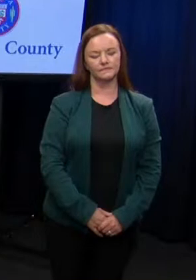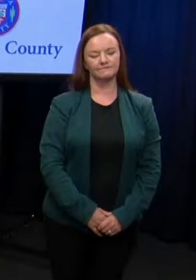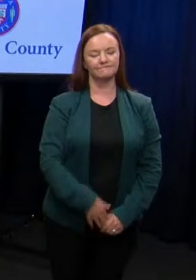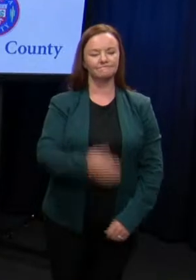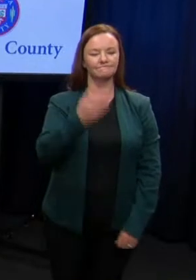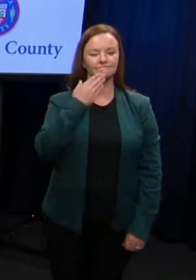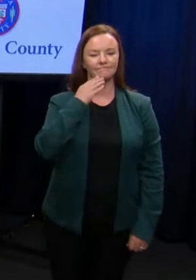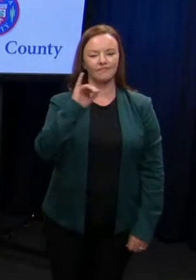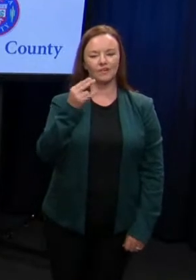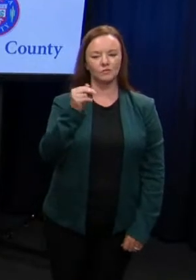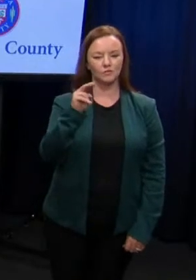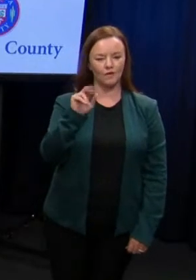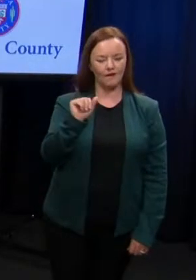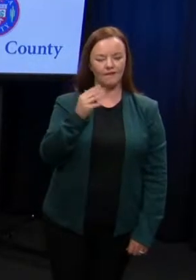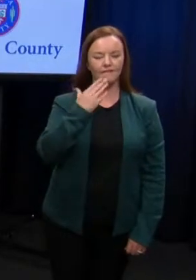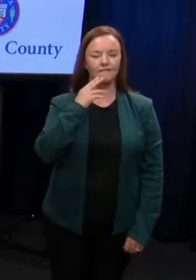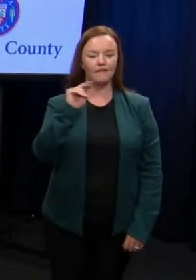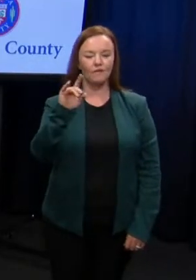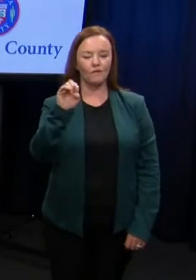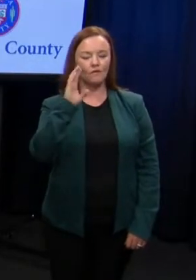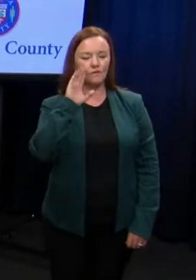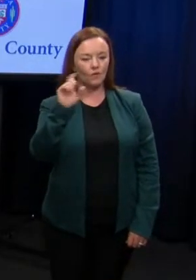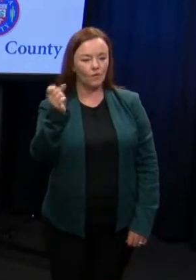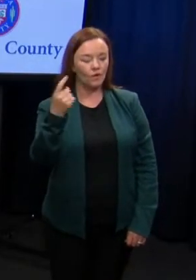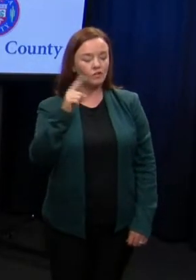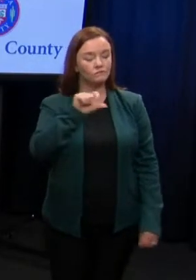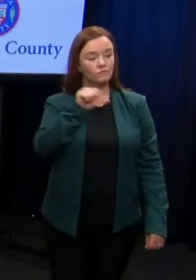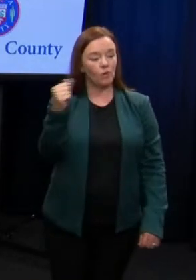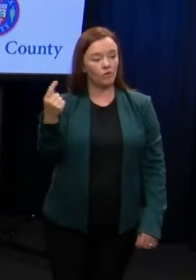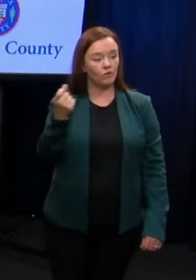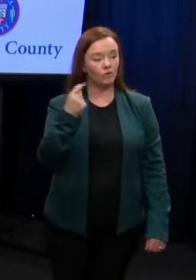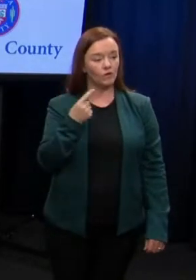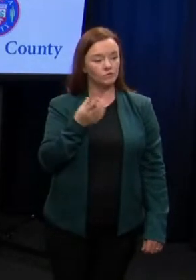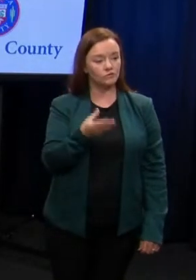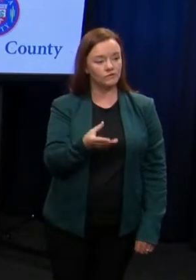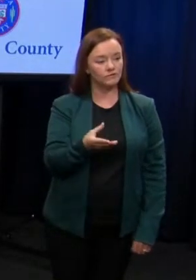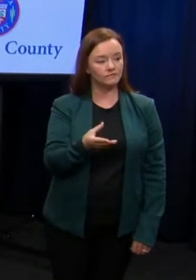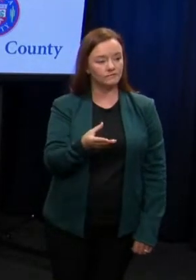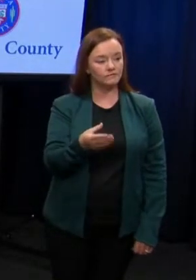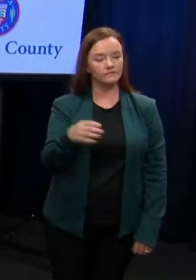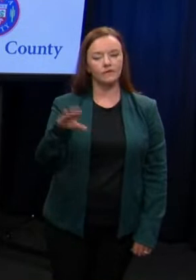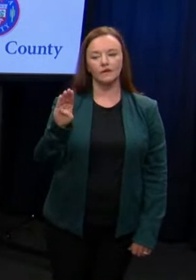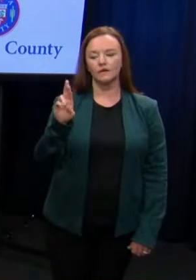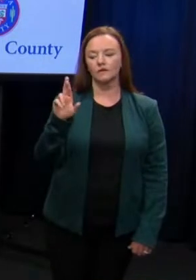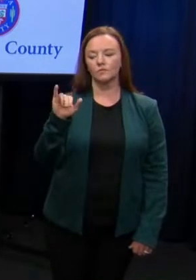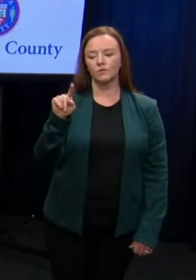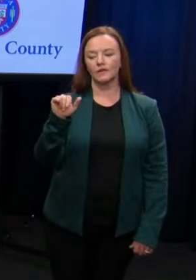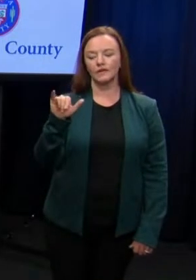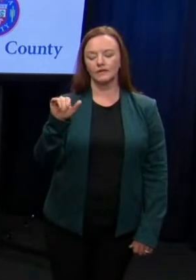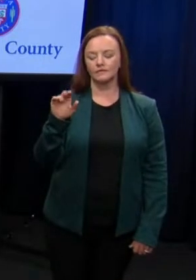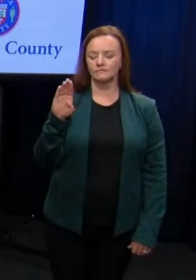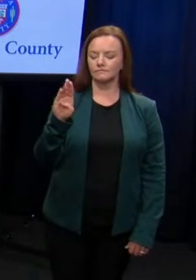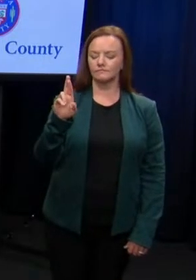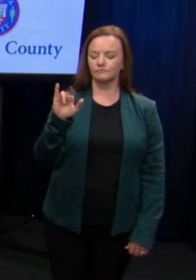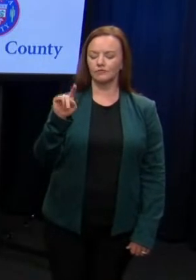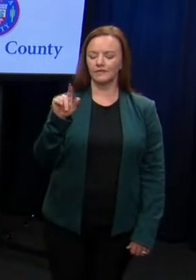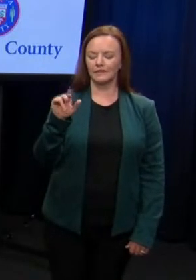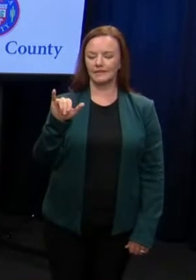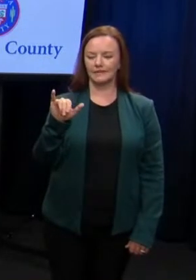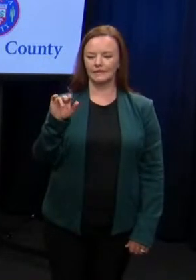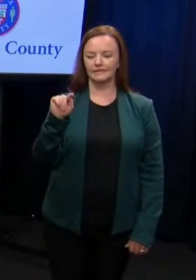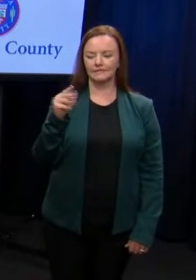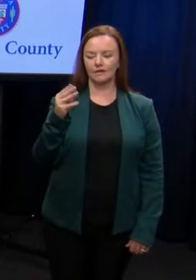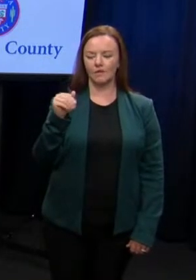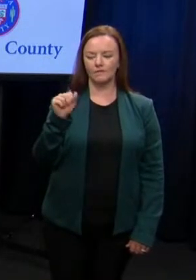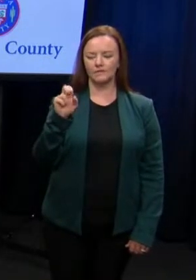Thank you, Johanna. Thank you, Nicole, for that question. Jennifer, do we have somebody else on the line? Brittany Thomason is on the line, and her